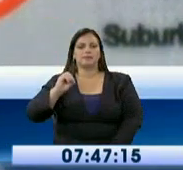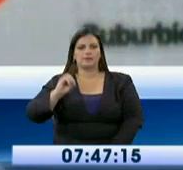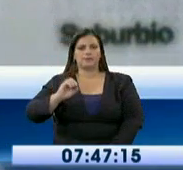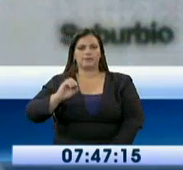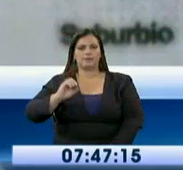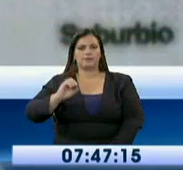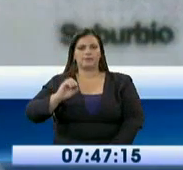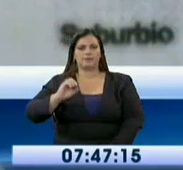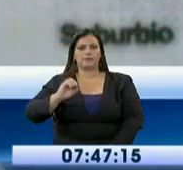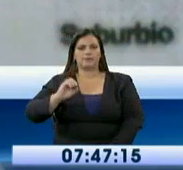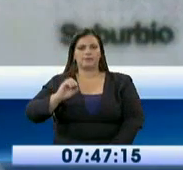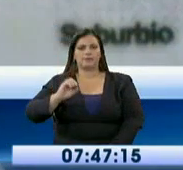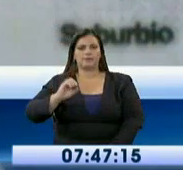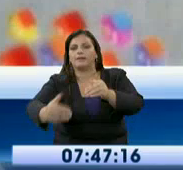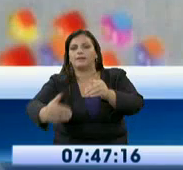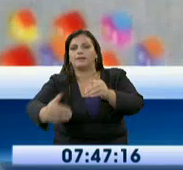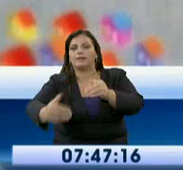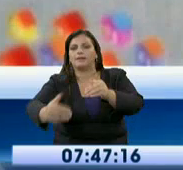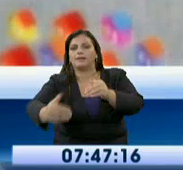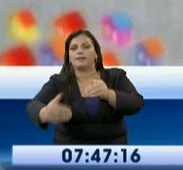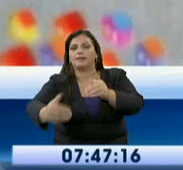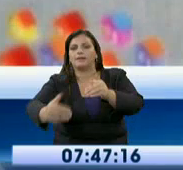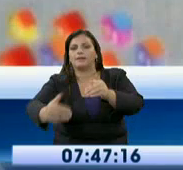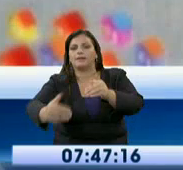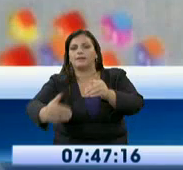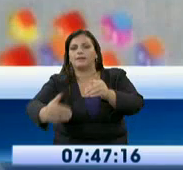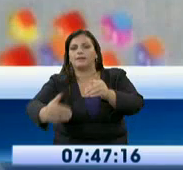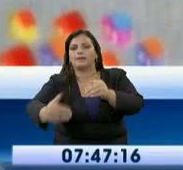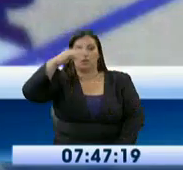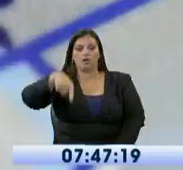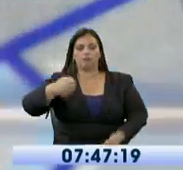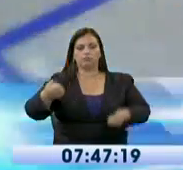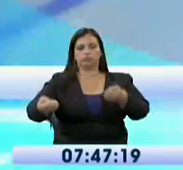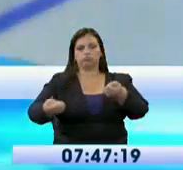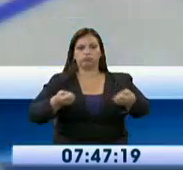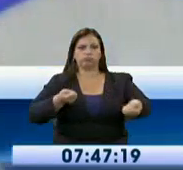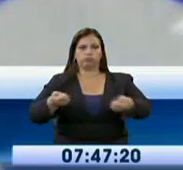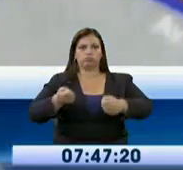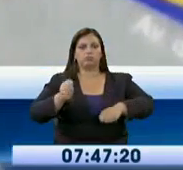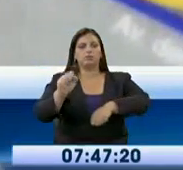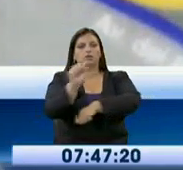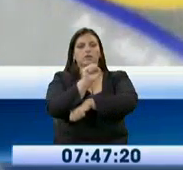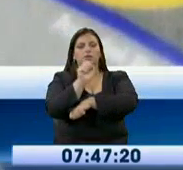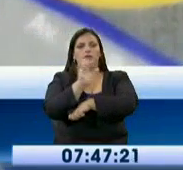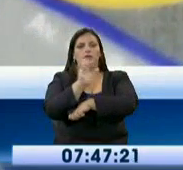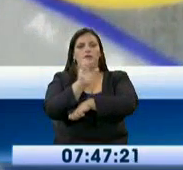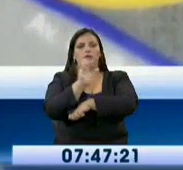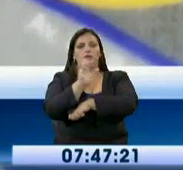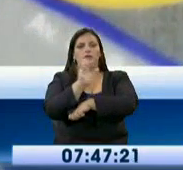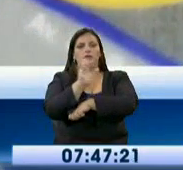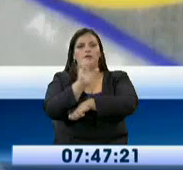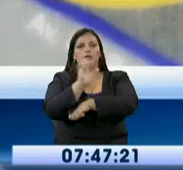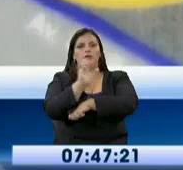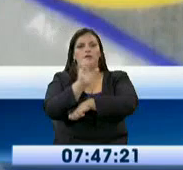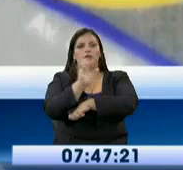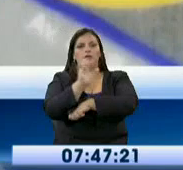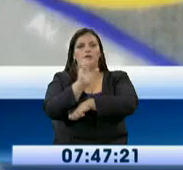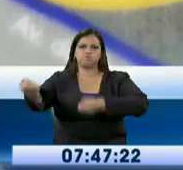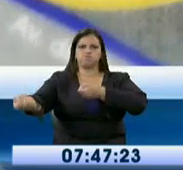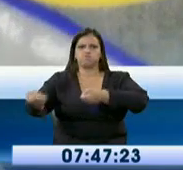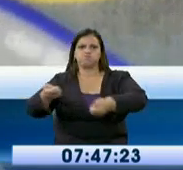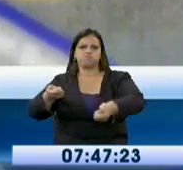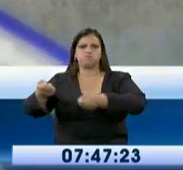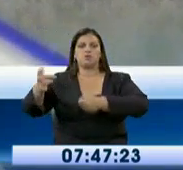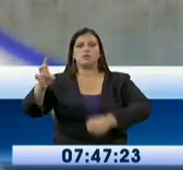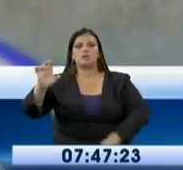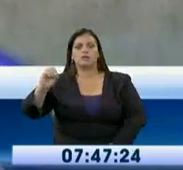GOE tiene 90 livianos, 70 pesados. Y el sector desde